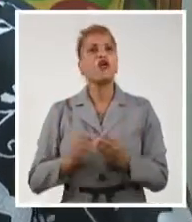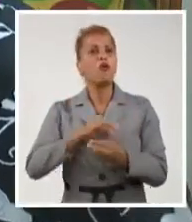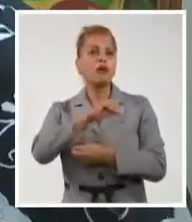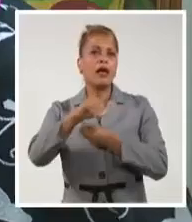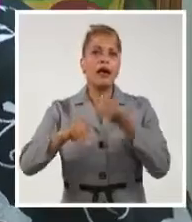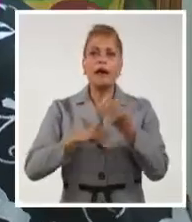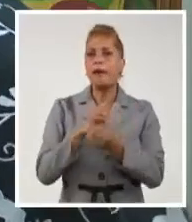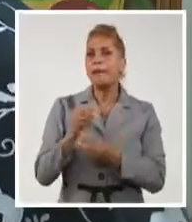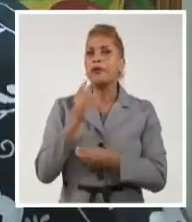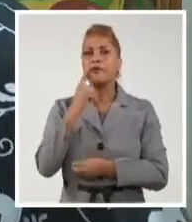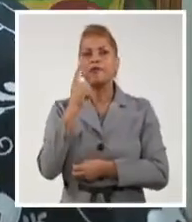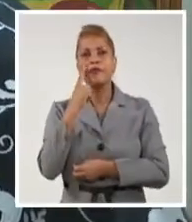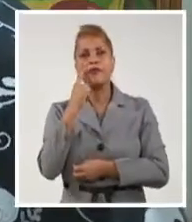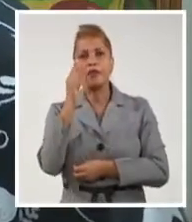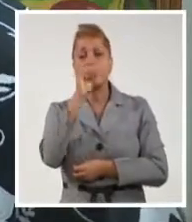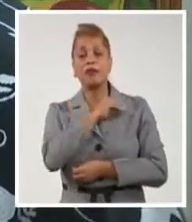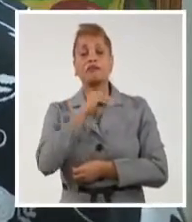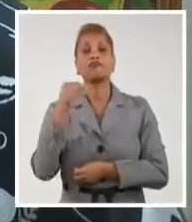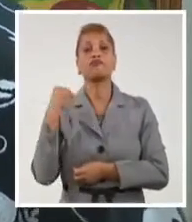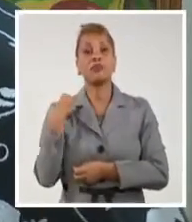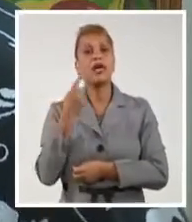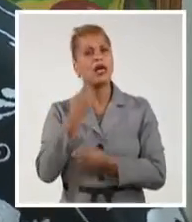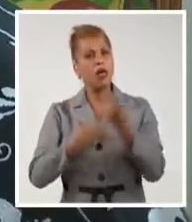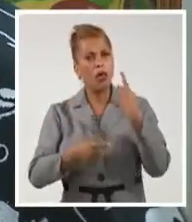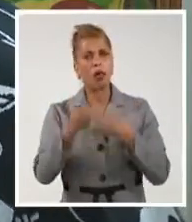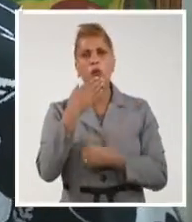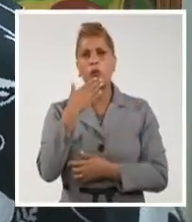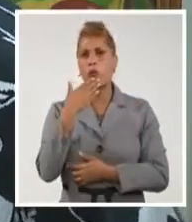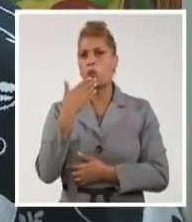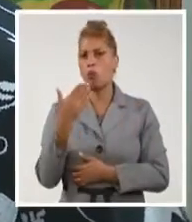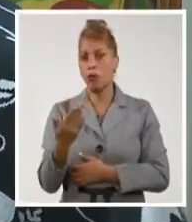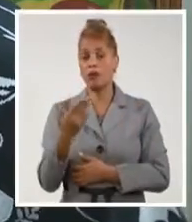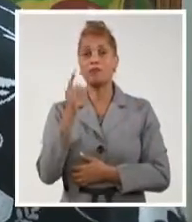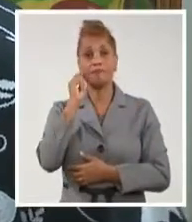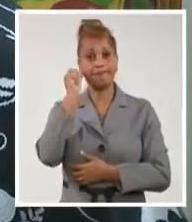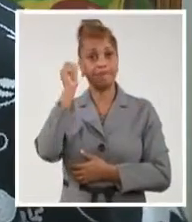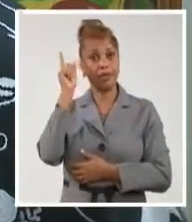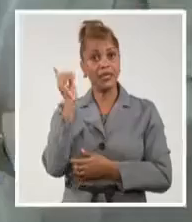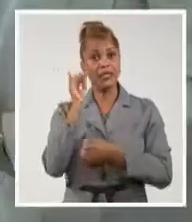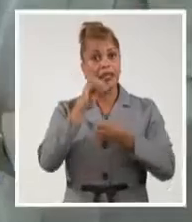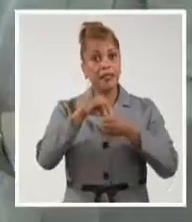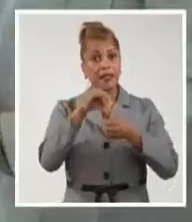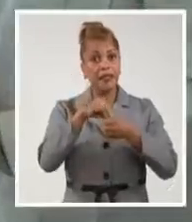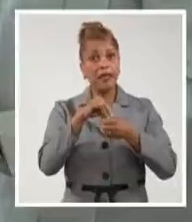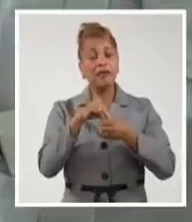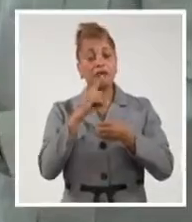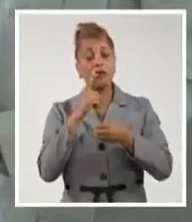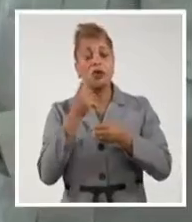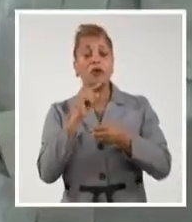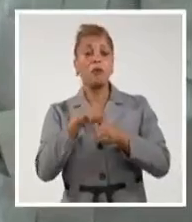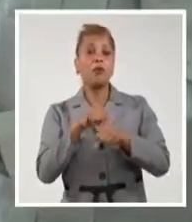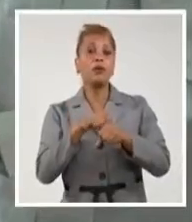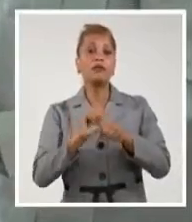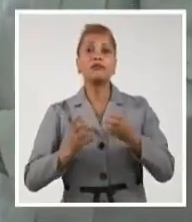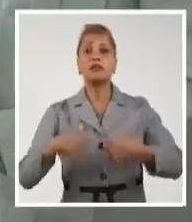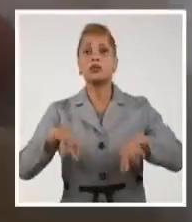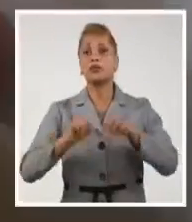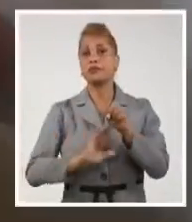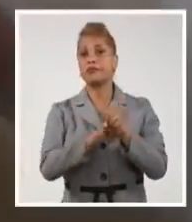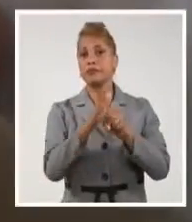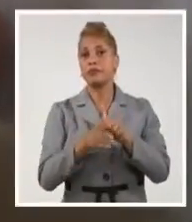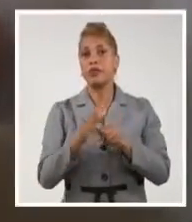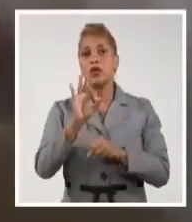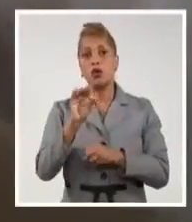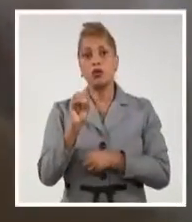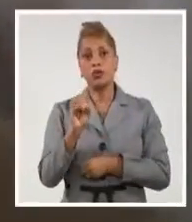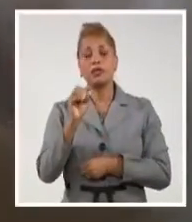ver la medicina. Y creo que eso es una de las cosas buenas que obtiene las experiencias dentro de esta pandemia. Para los 80 enfermeros y